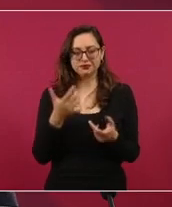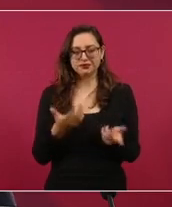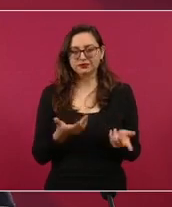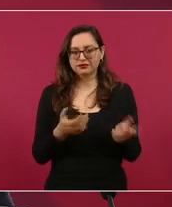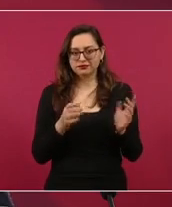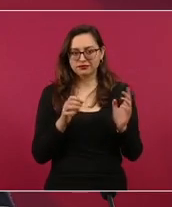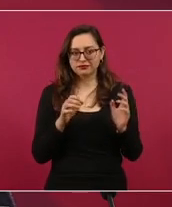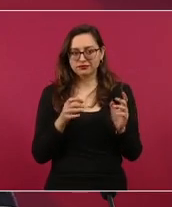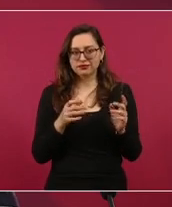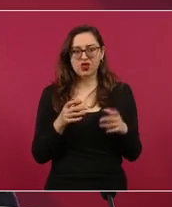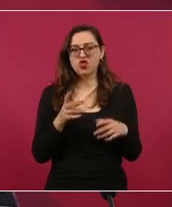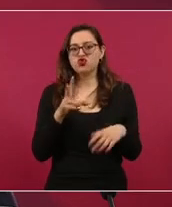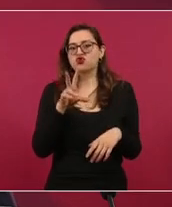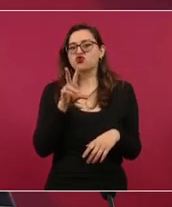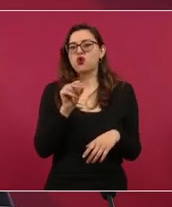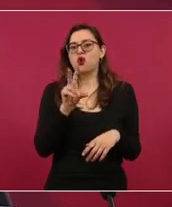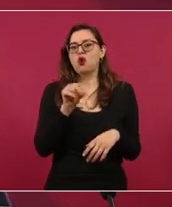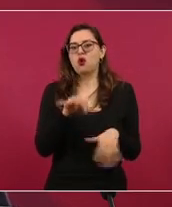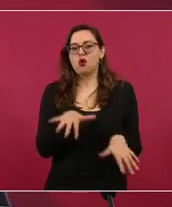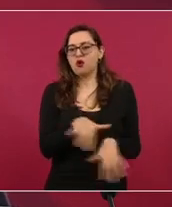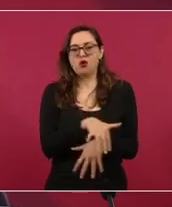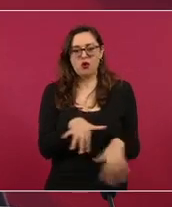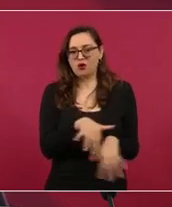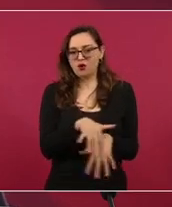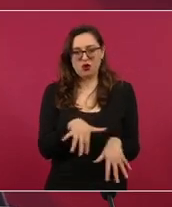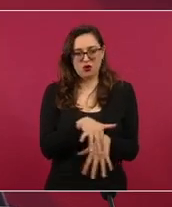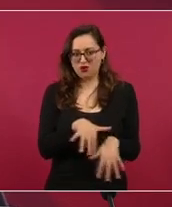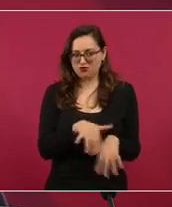no hechizas.